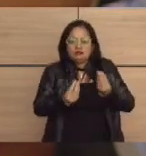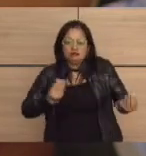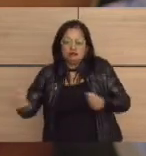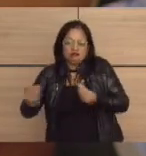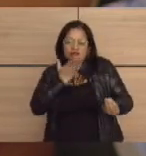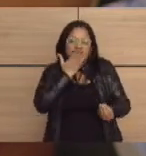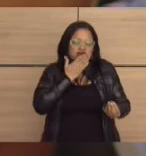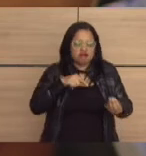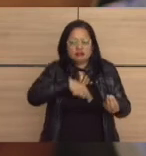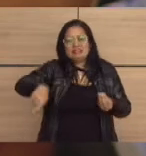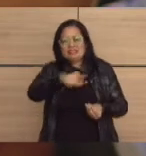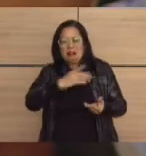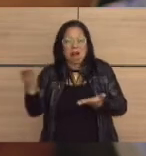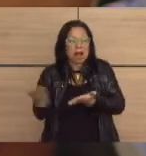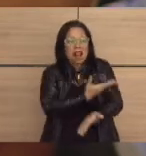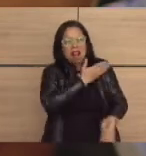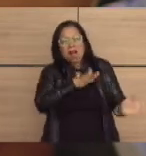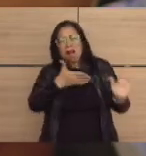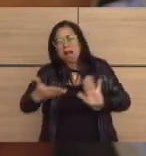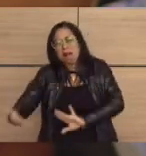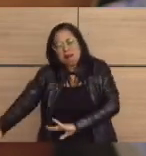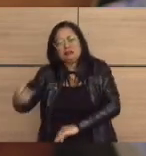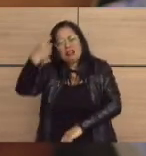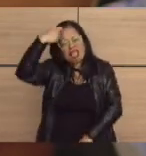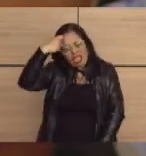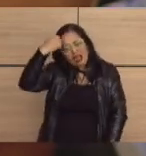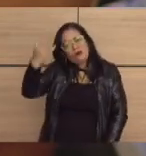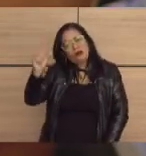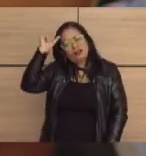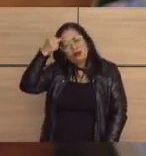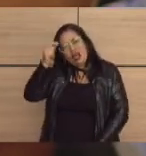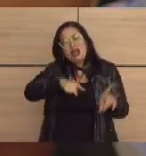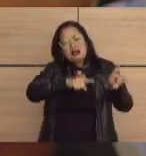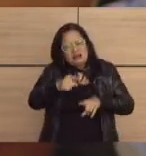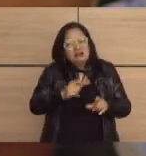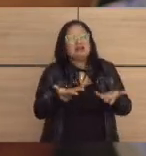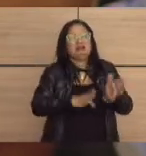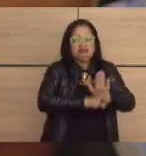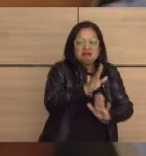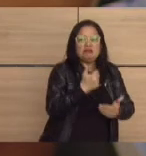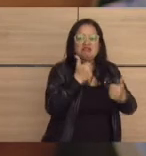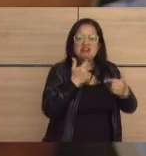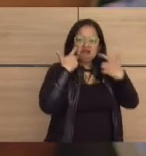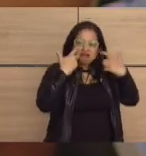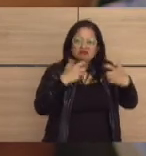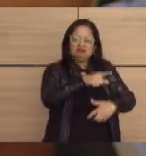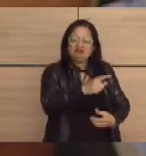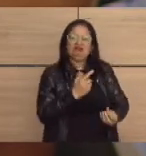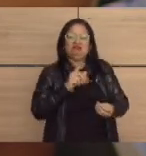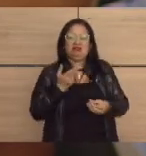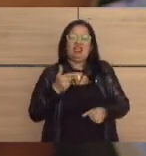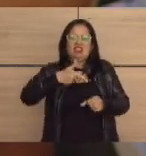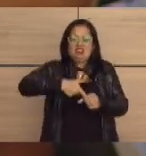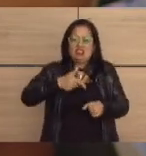proceso. Muchas memorias indígenas, muchos talentos indígenas. Nosotros, más tardíamente que otros